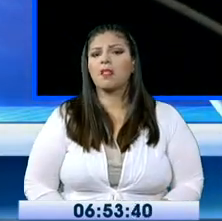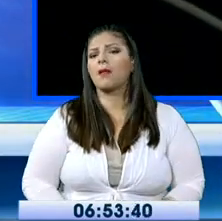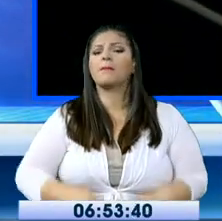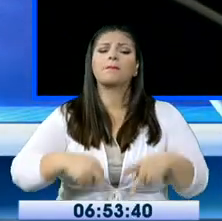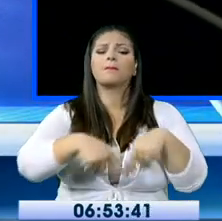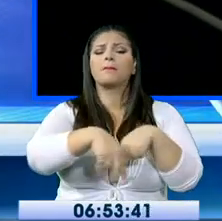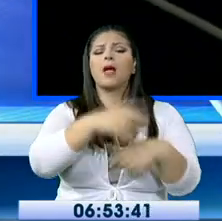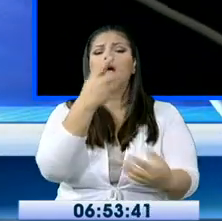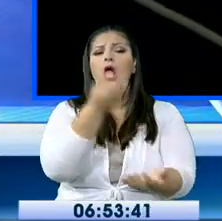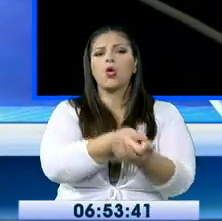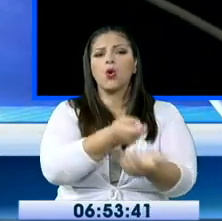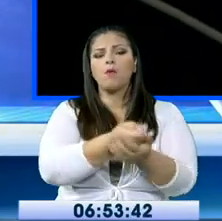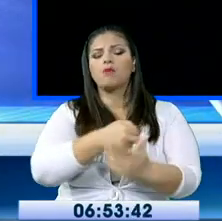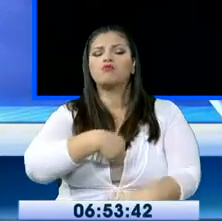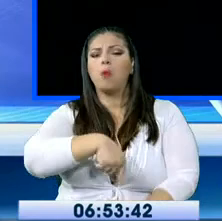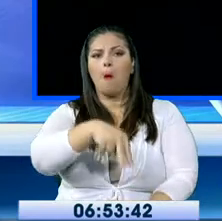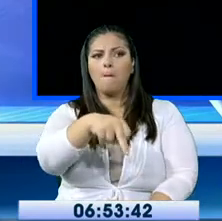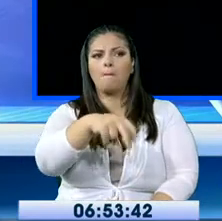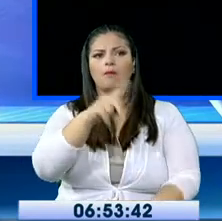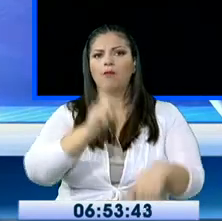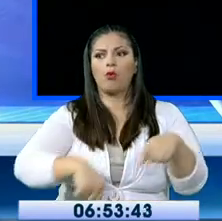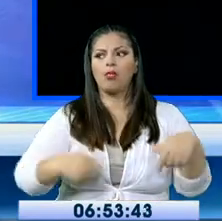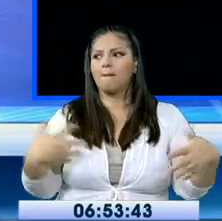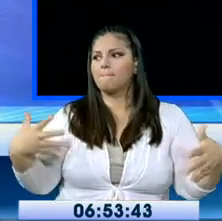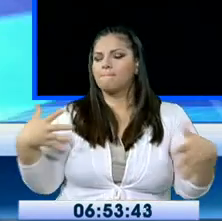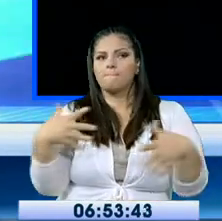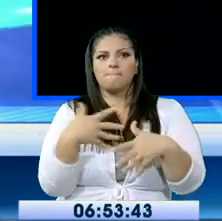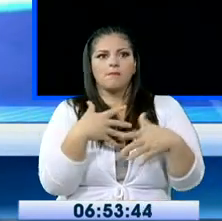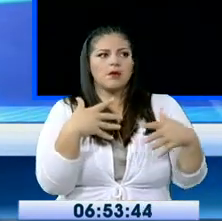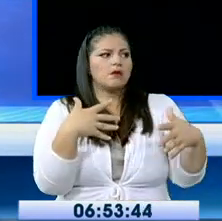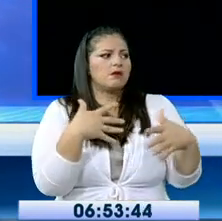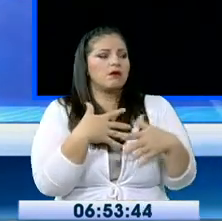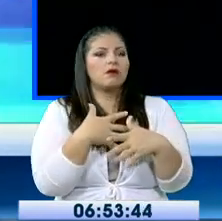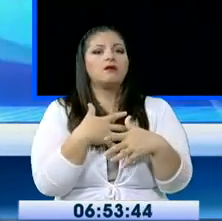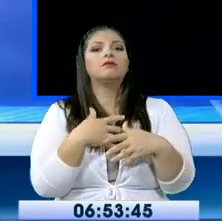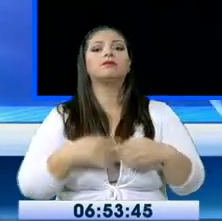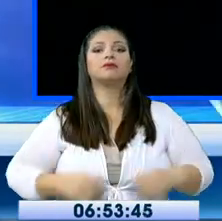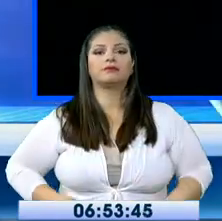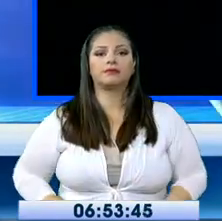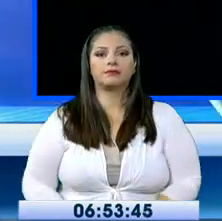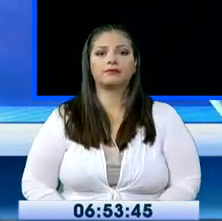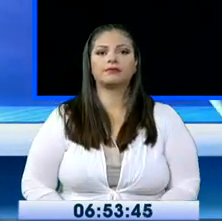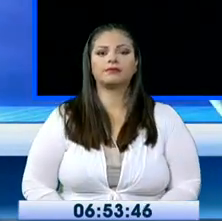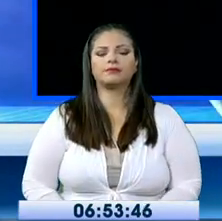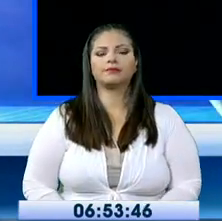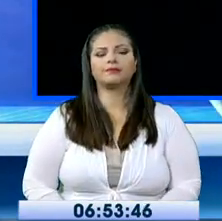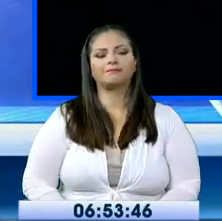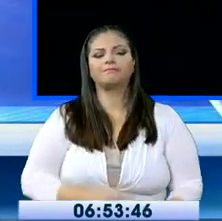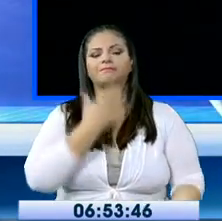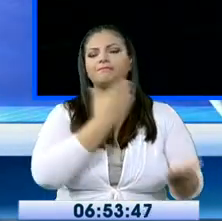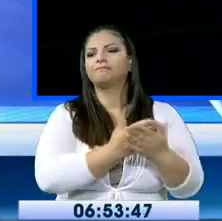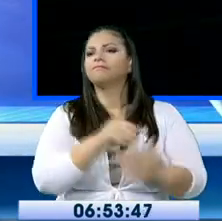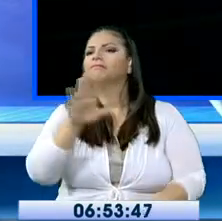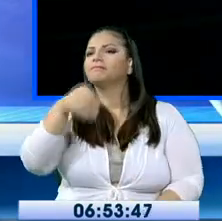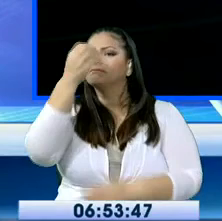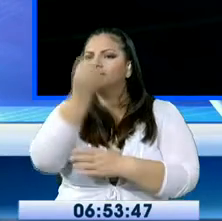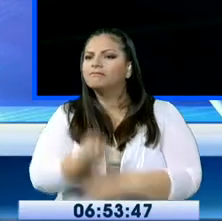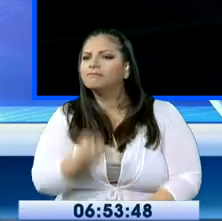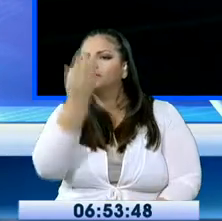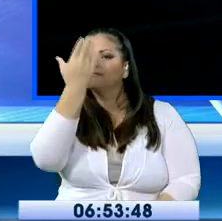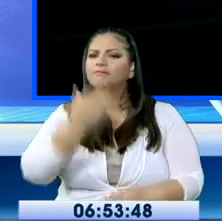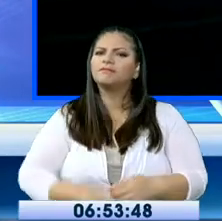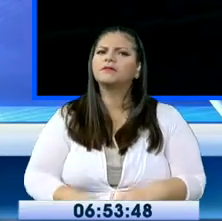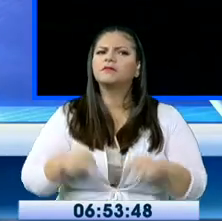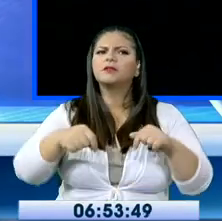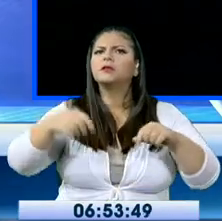comprar. Caballero, buenos días. Buenos días, ¿cómo estás? Se observan varios postes, aparentemente de tendido eléctrico, alumbrado público,